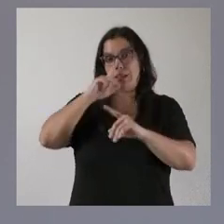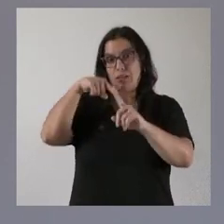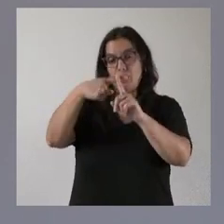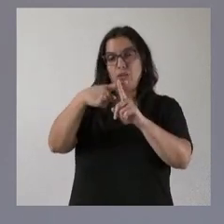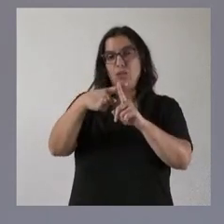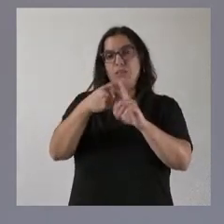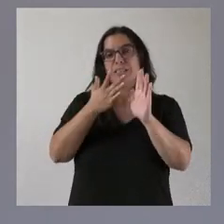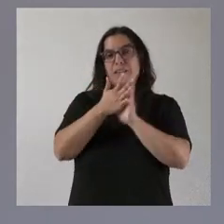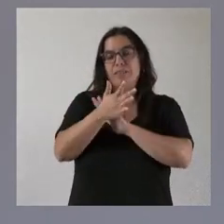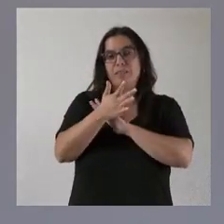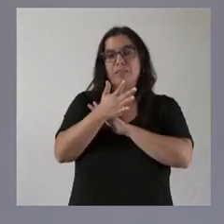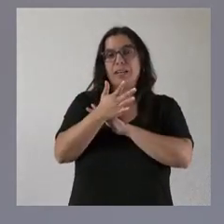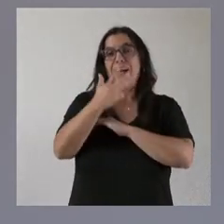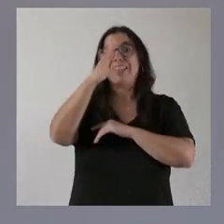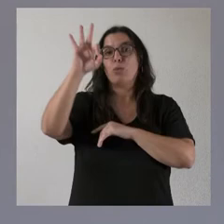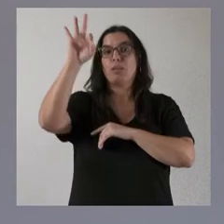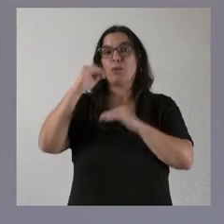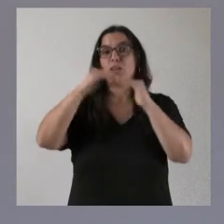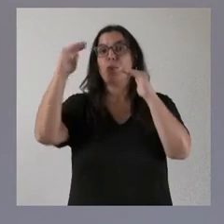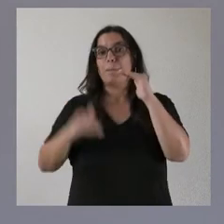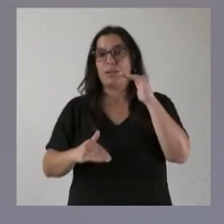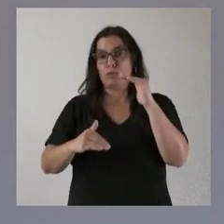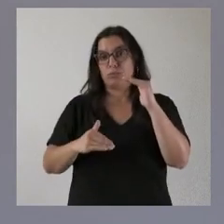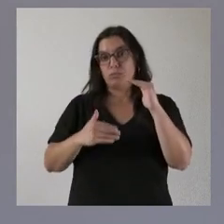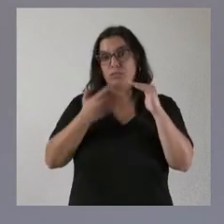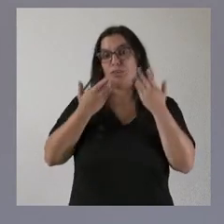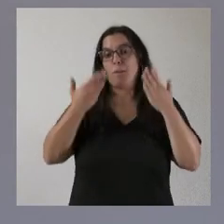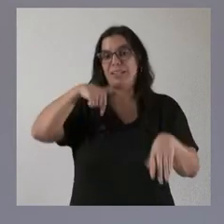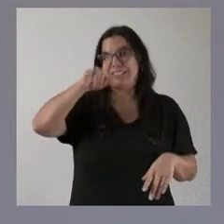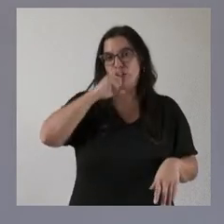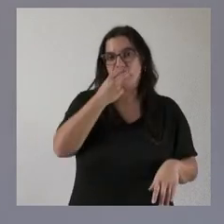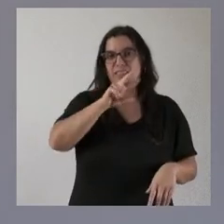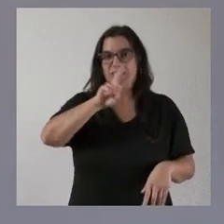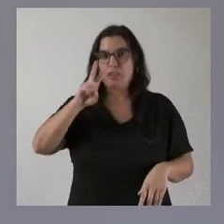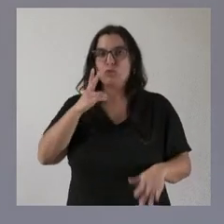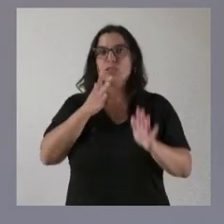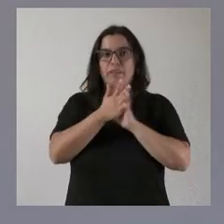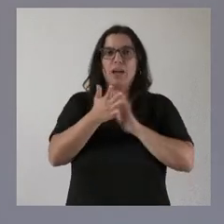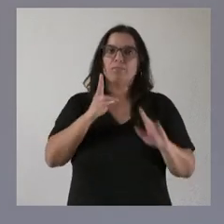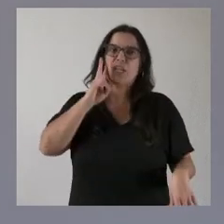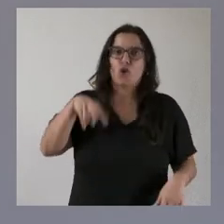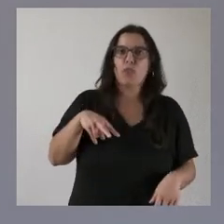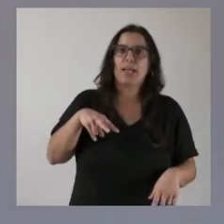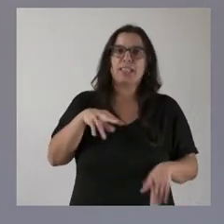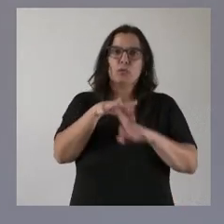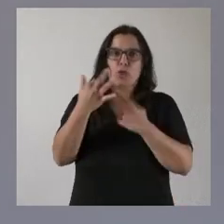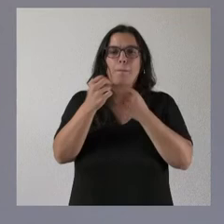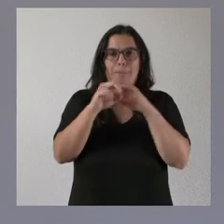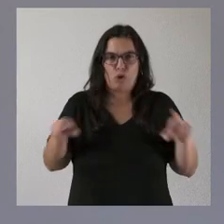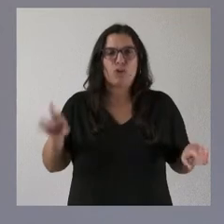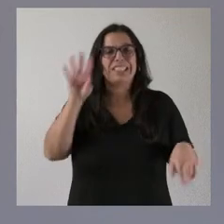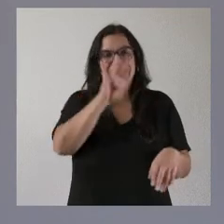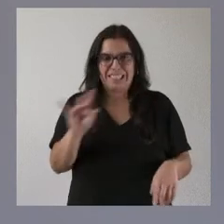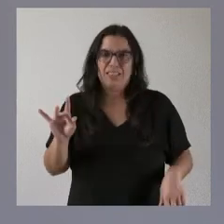menos de la mitad de crecimiento el que tendríamos este año 2022 con lo cual si estamos reconociendo un deterioro muy importante de la situación